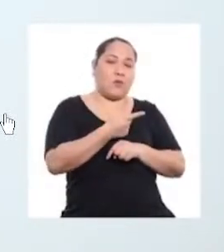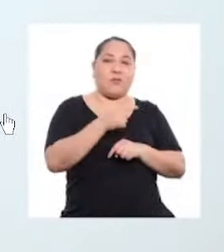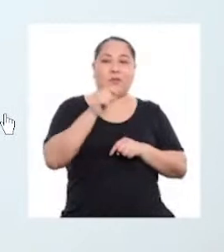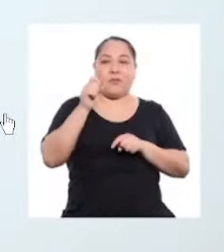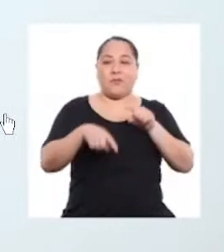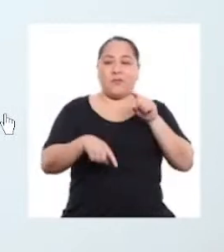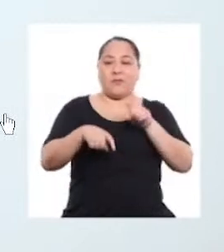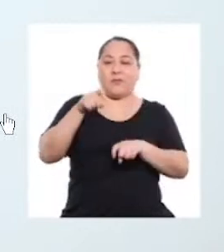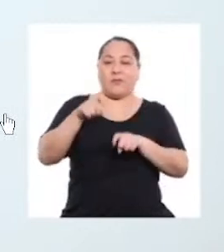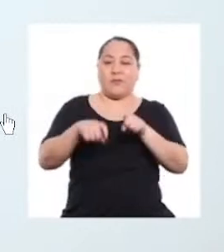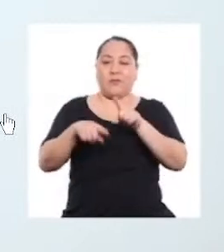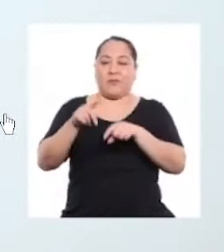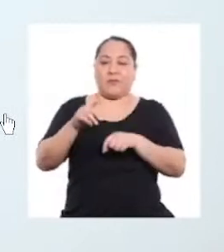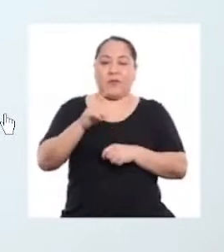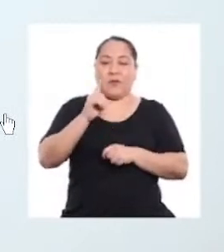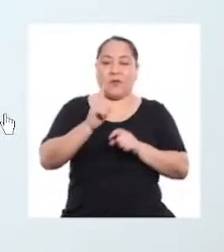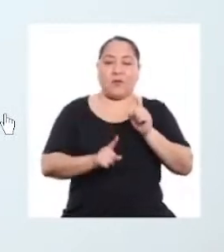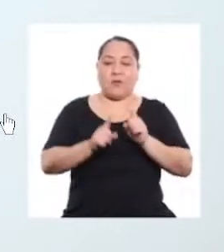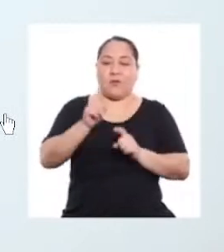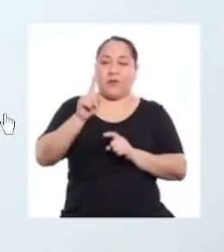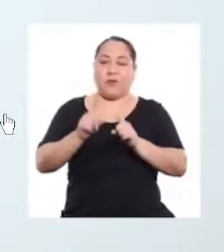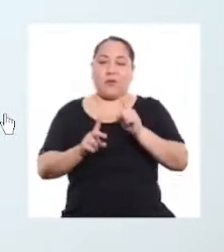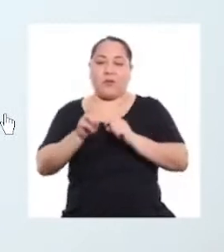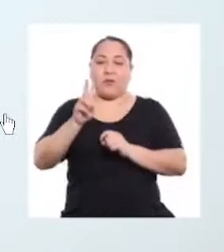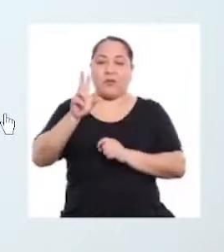y pateamos. Va.